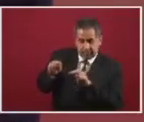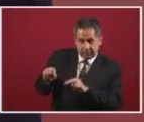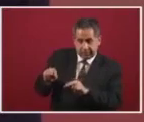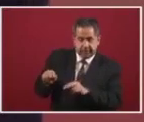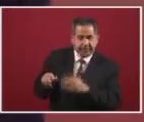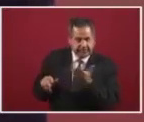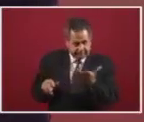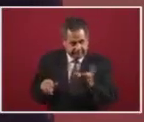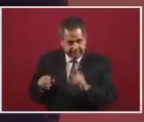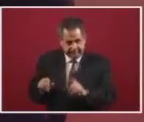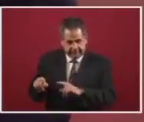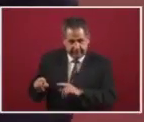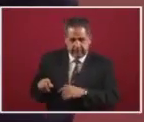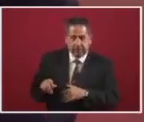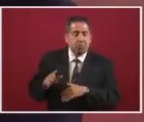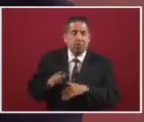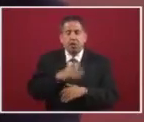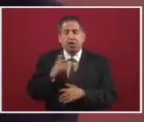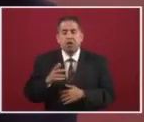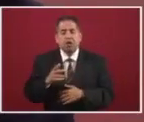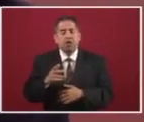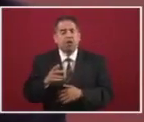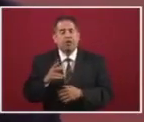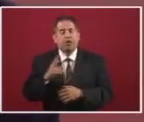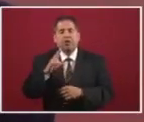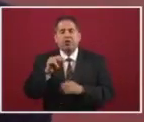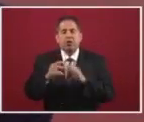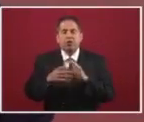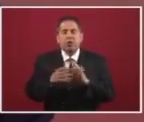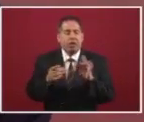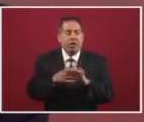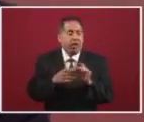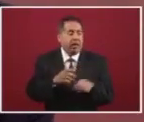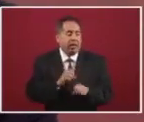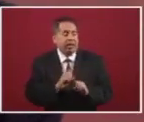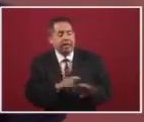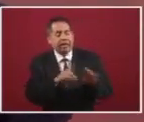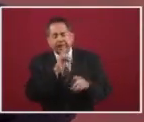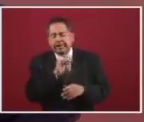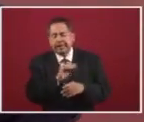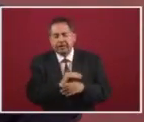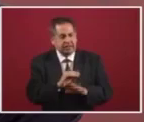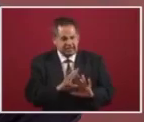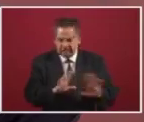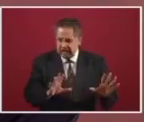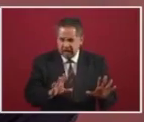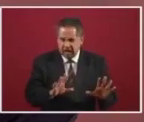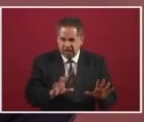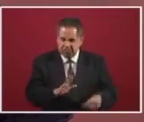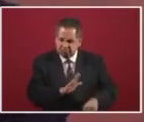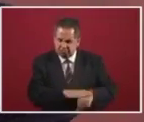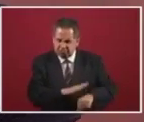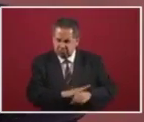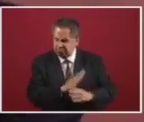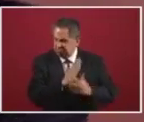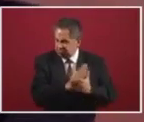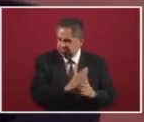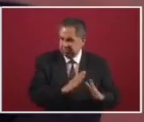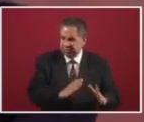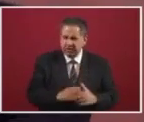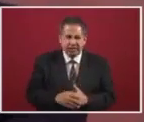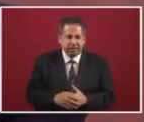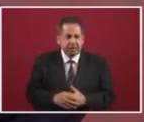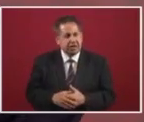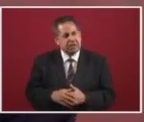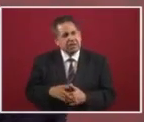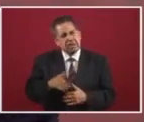porque no les voy a dejar pasar nada a los conservadores. Además, es muy